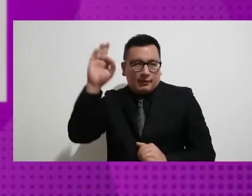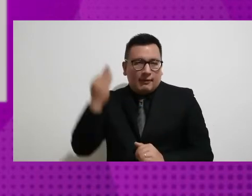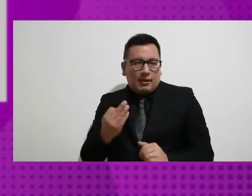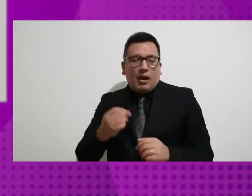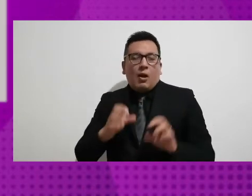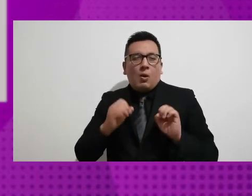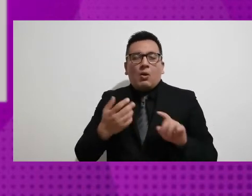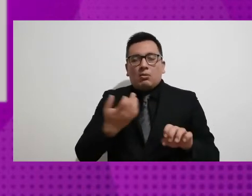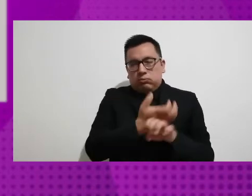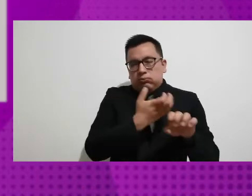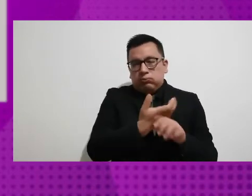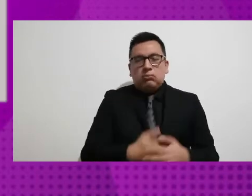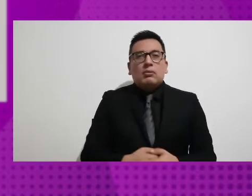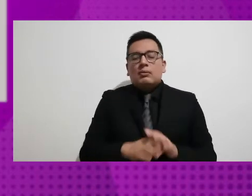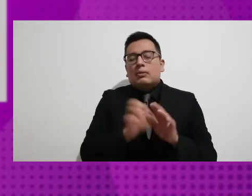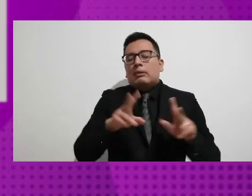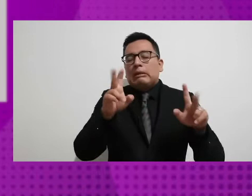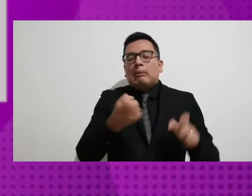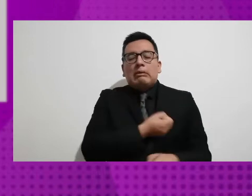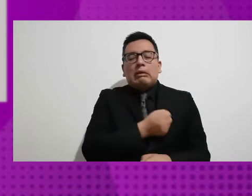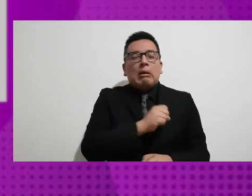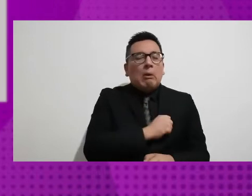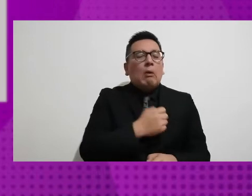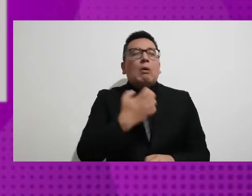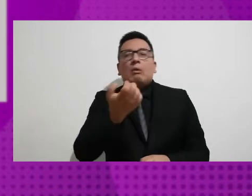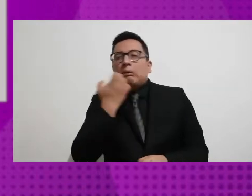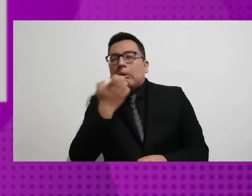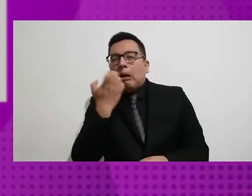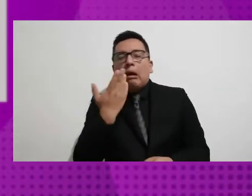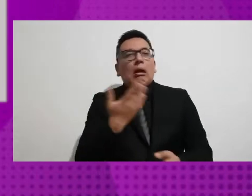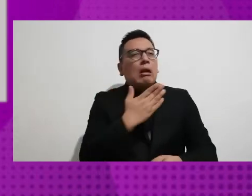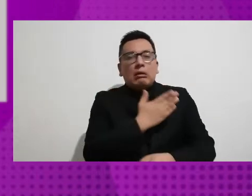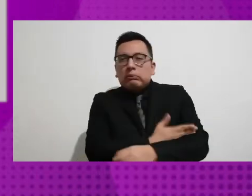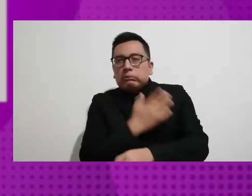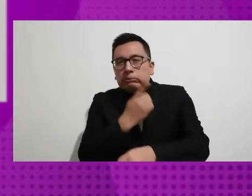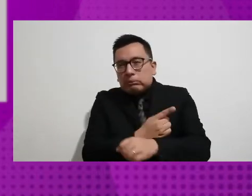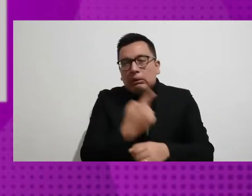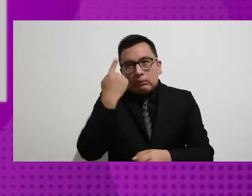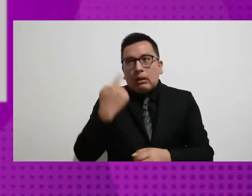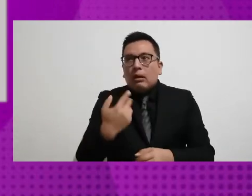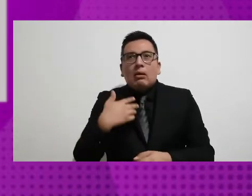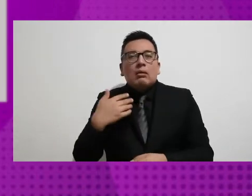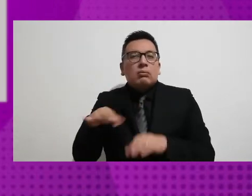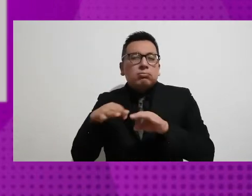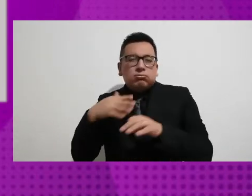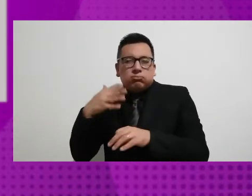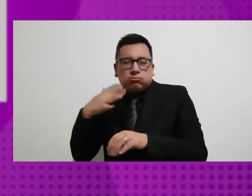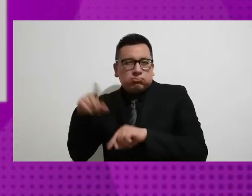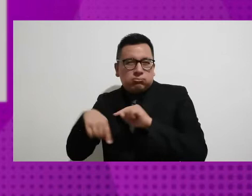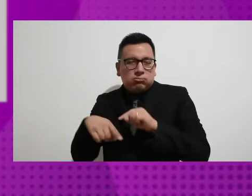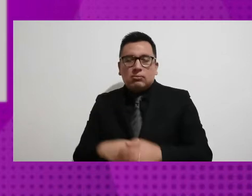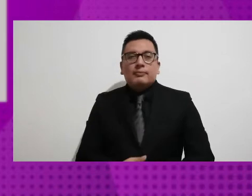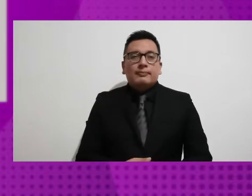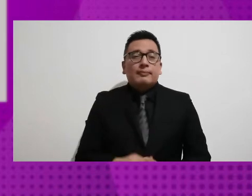por ejemplo, educación, salud, transparencia, anticorrupción, entre otras, el texto se enfoca, como ya lo hemos